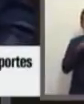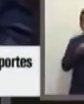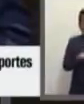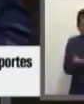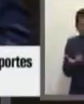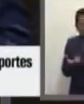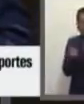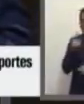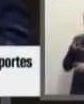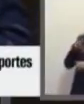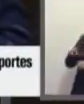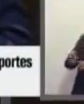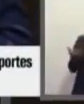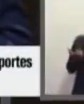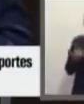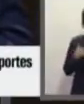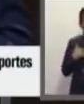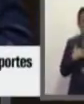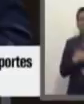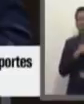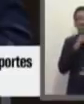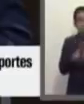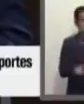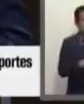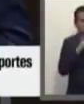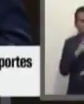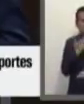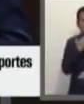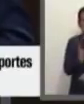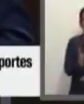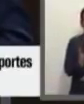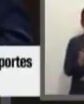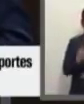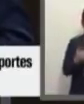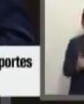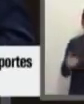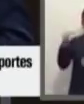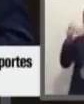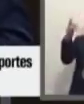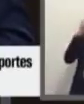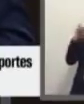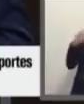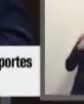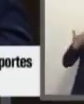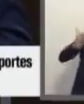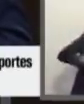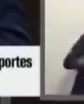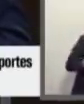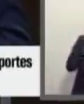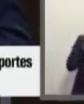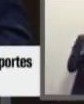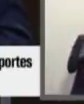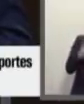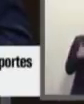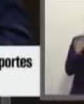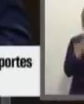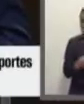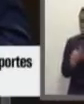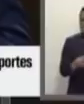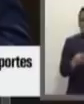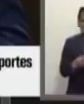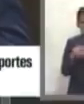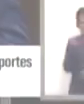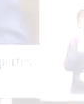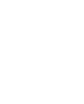buena medida se han tenido resultados que me han sido exigidos por mis superiores y he tratado de cumplir con ellos